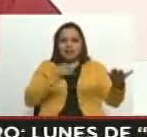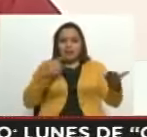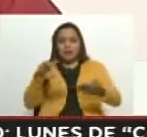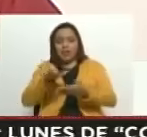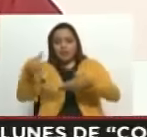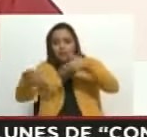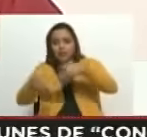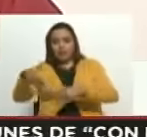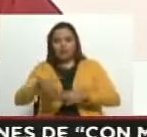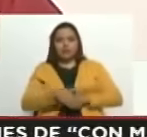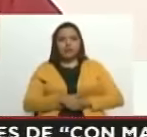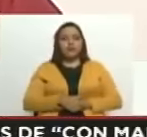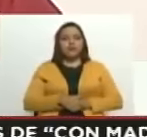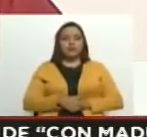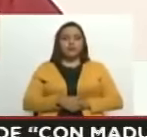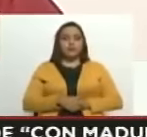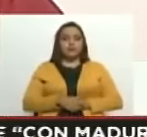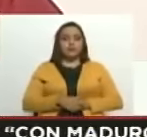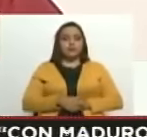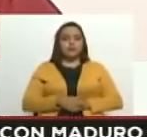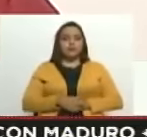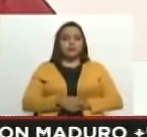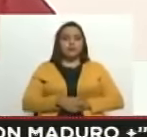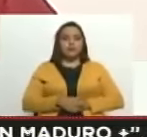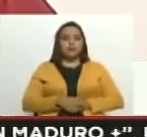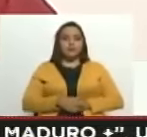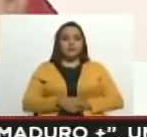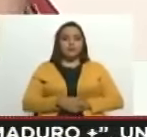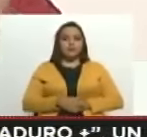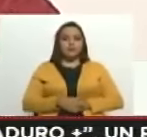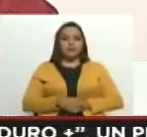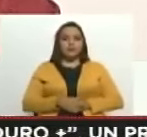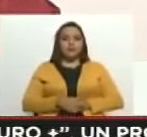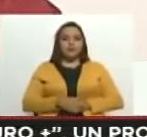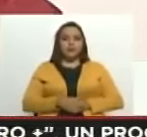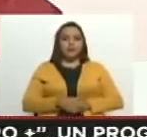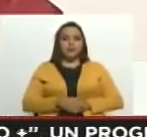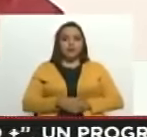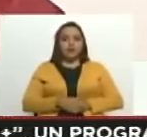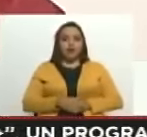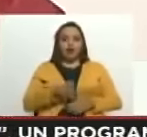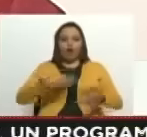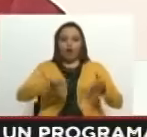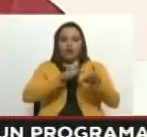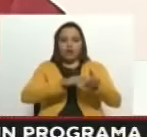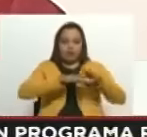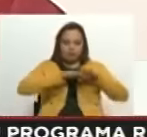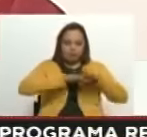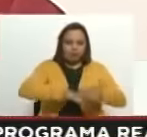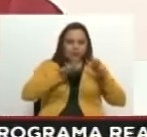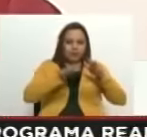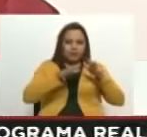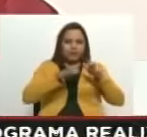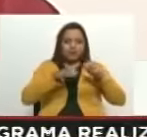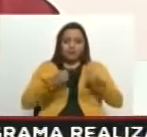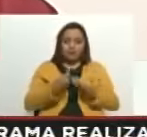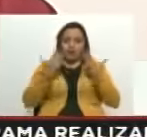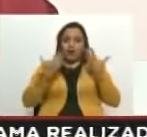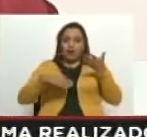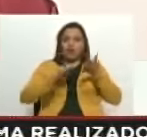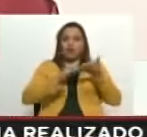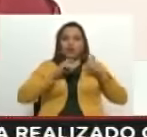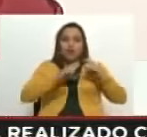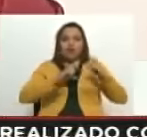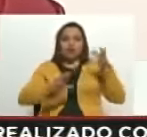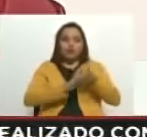Le metieron, ¿cómo se llama? Un electroshock y volvió a respirar y a latir el corazón del